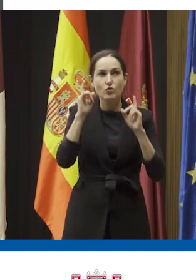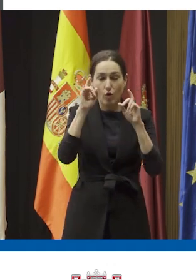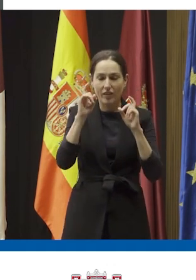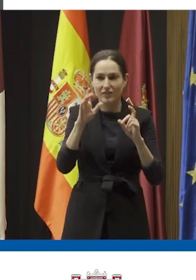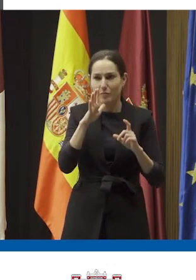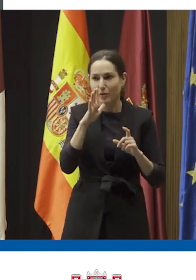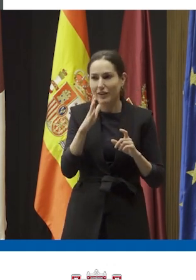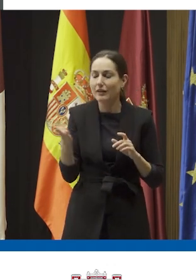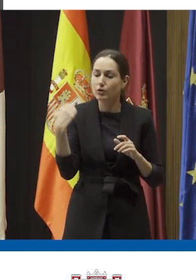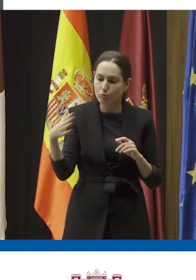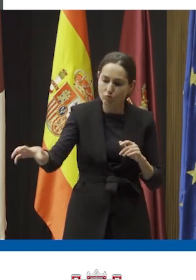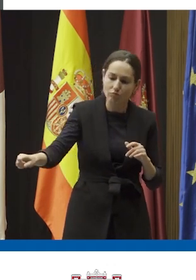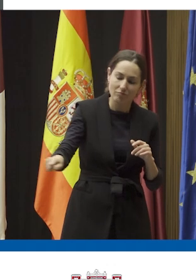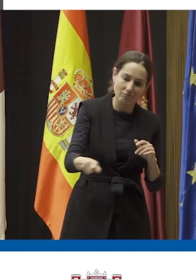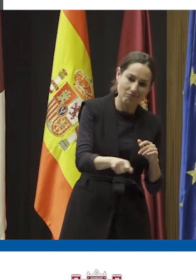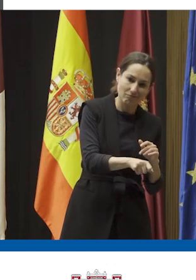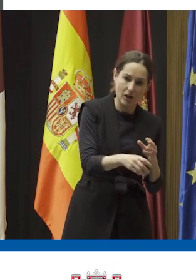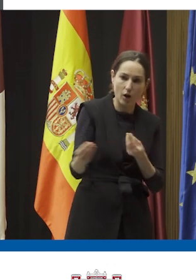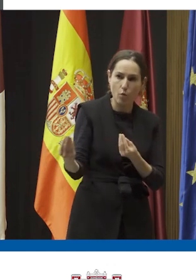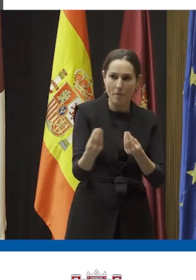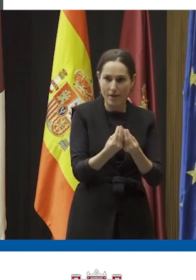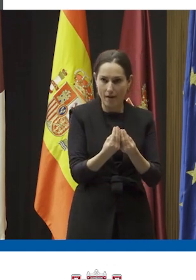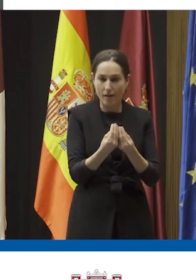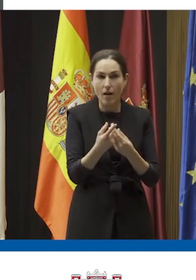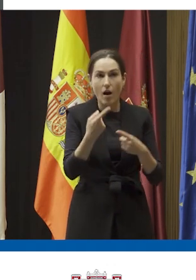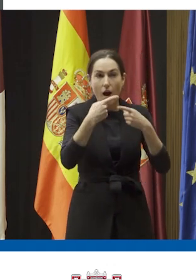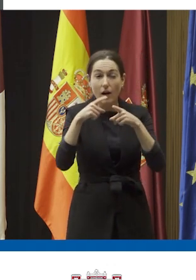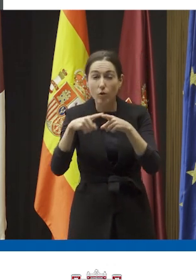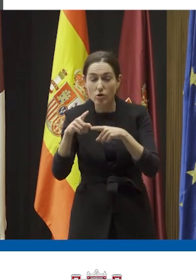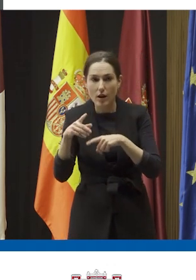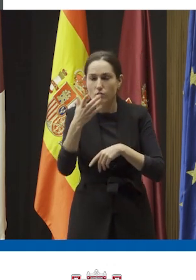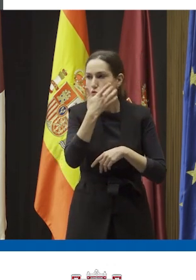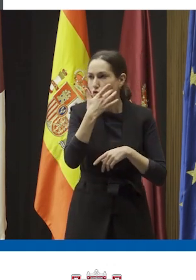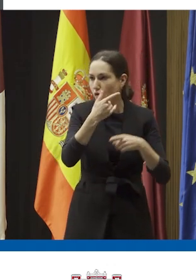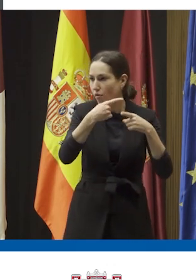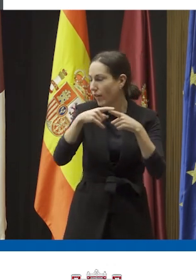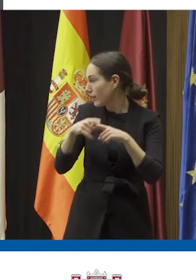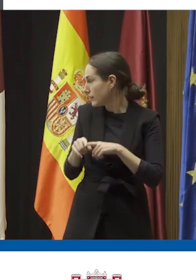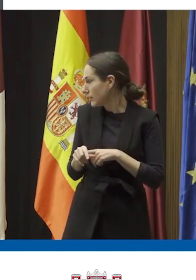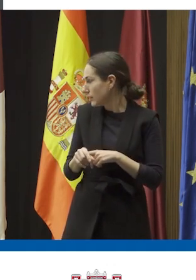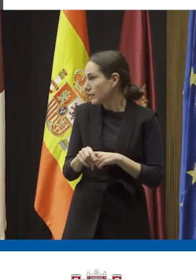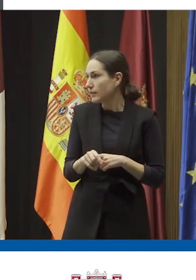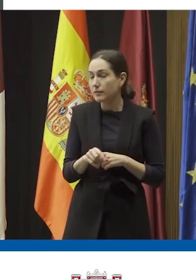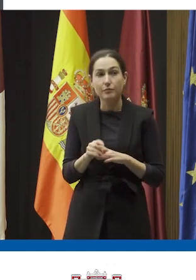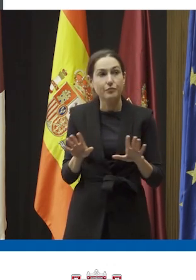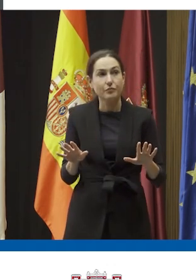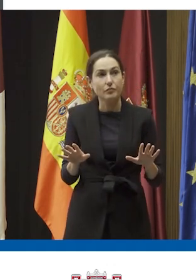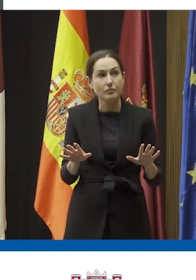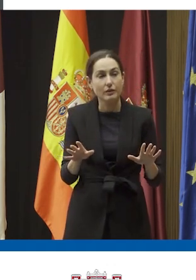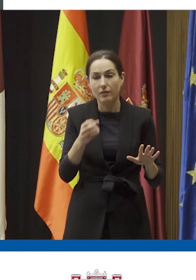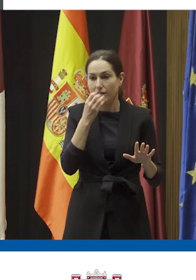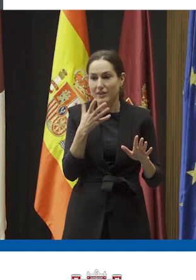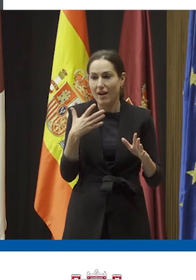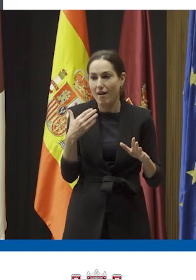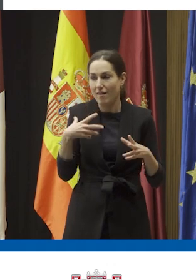mano a conocer una serie de elementos motivantes. Por eso os lo pongo. Y lo pongo también, por distraeros un poquito y voy acabando.